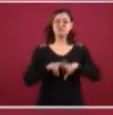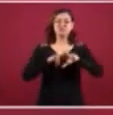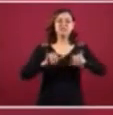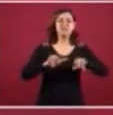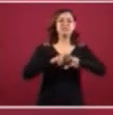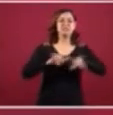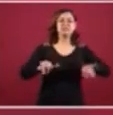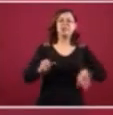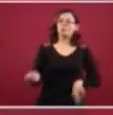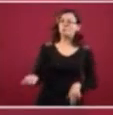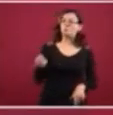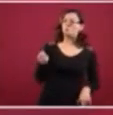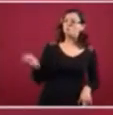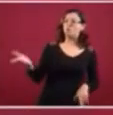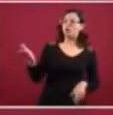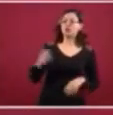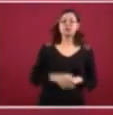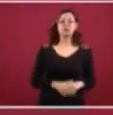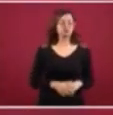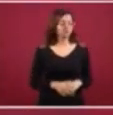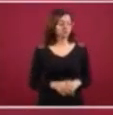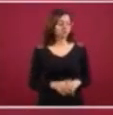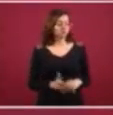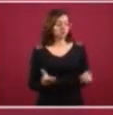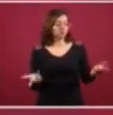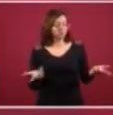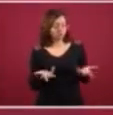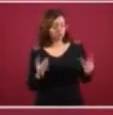ninis. Eso fue todo lo que hicieron.